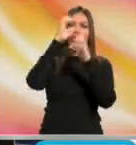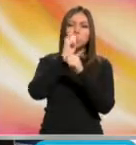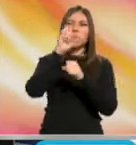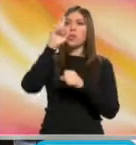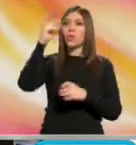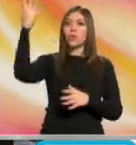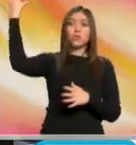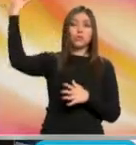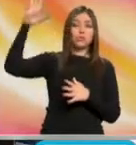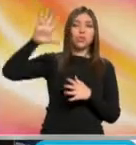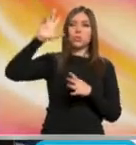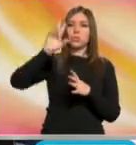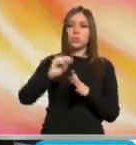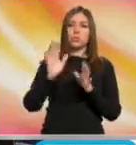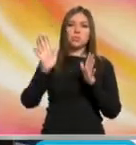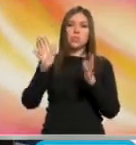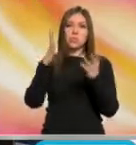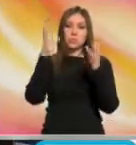estar regando